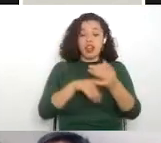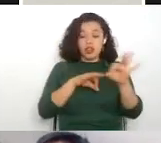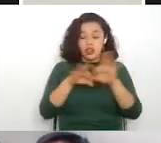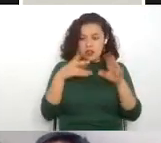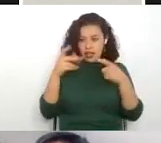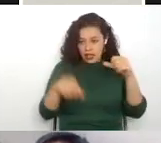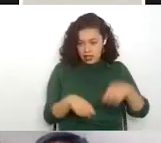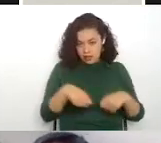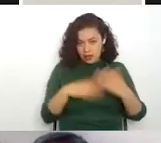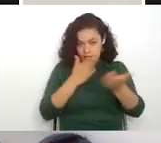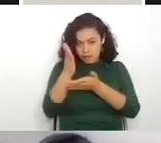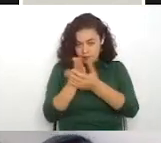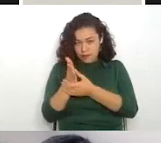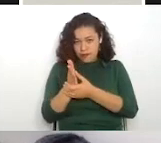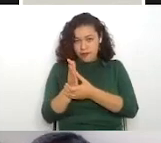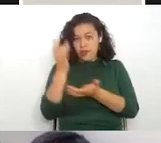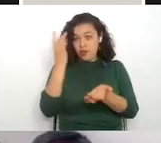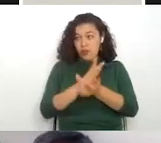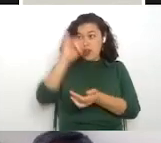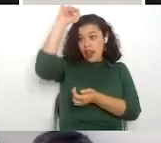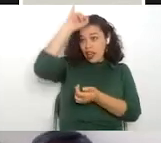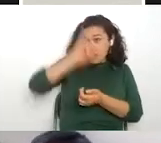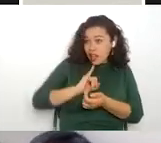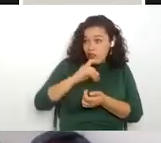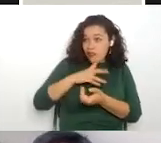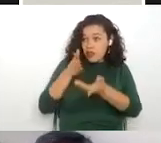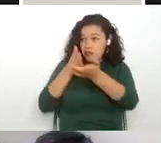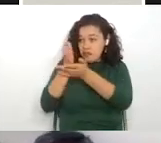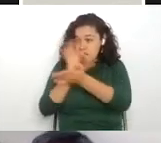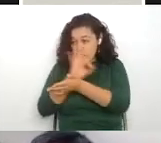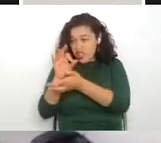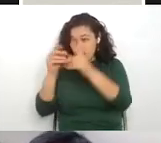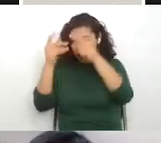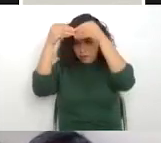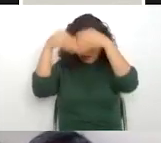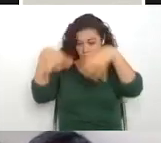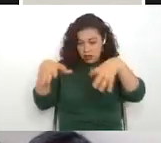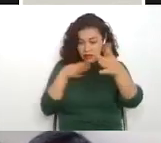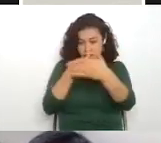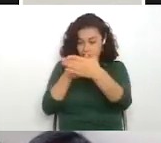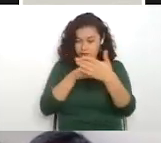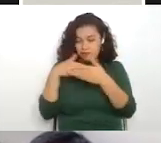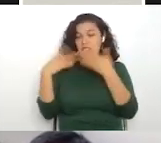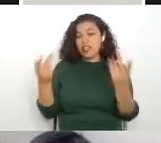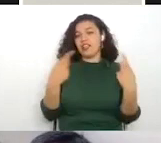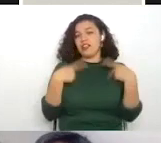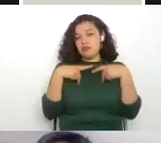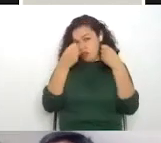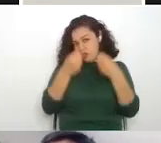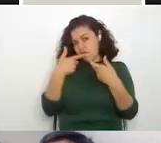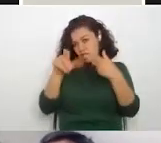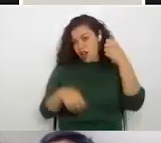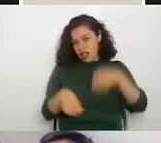actividad, ¿sí? Porque si solamente lo dejamos a nivel de la jefatura, entonces, ¿cómo garantizamos que las personas van a realizar la